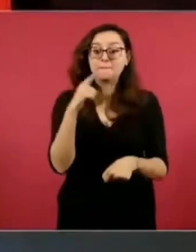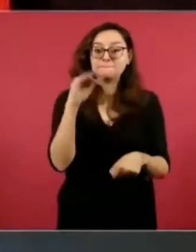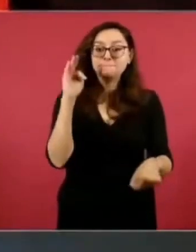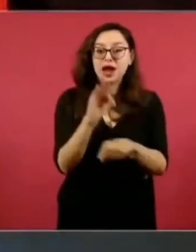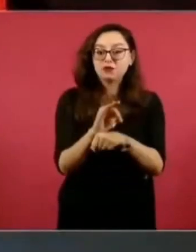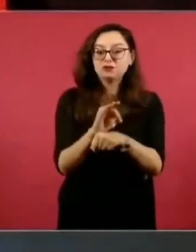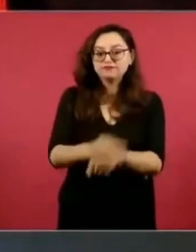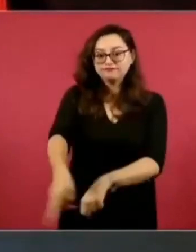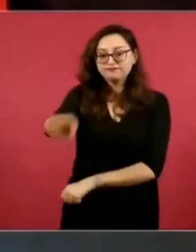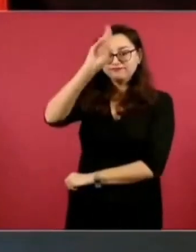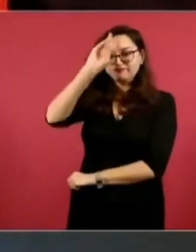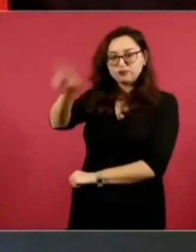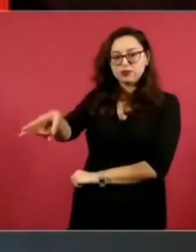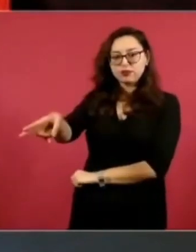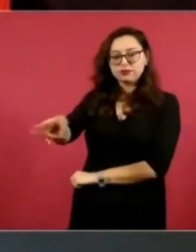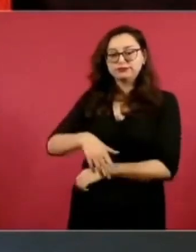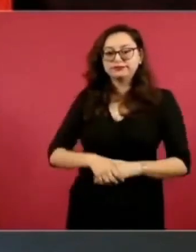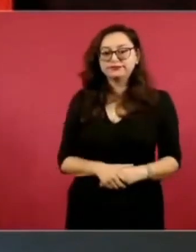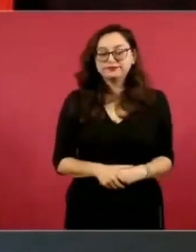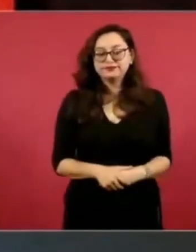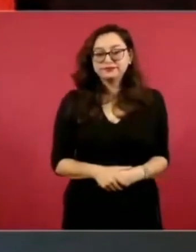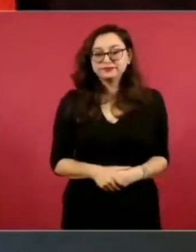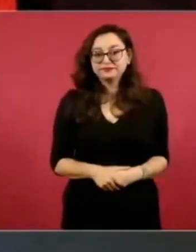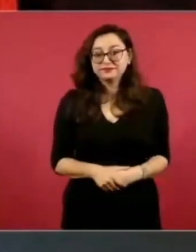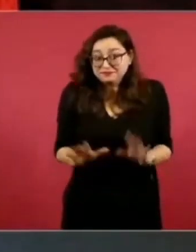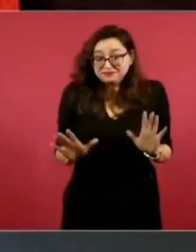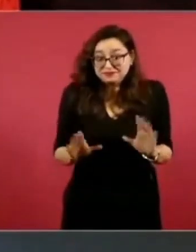Así de claro.